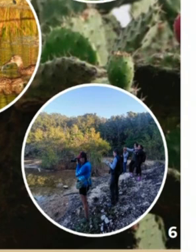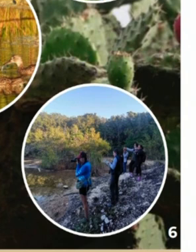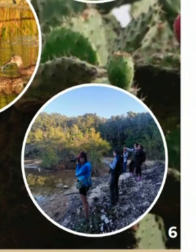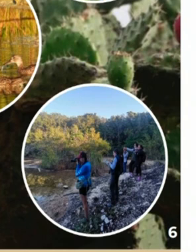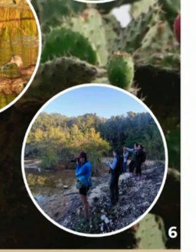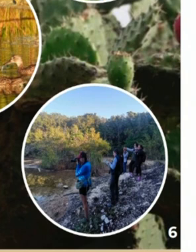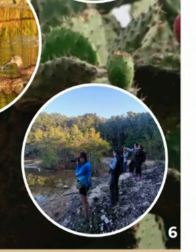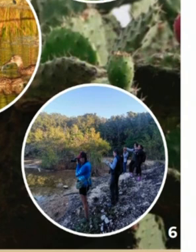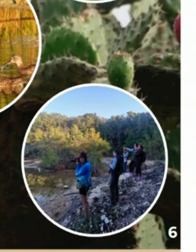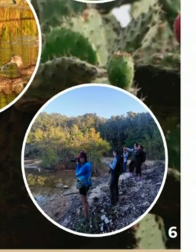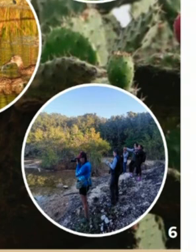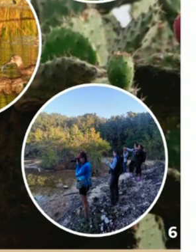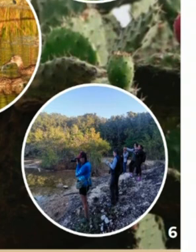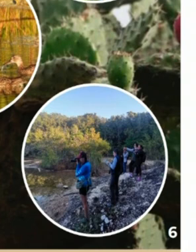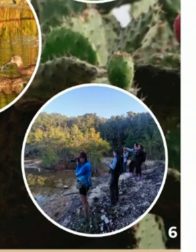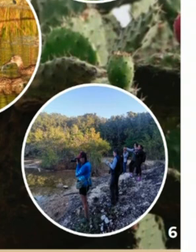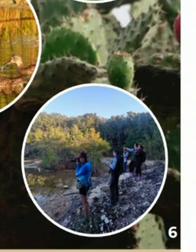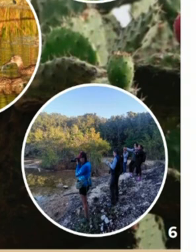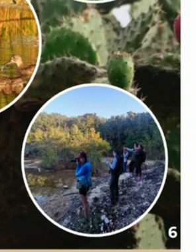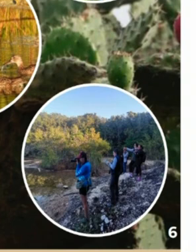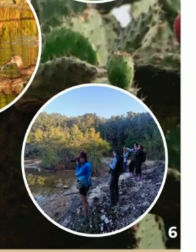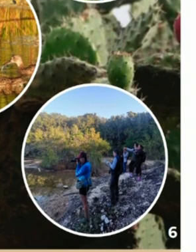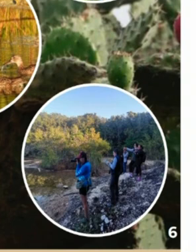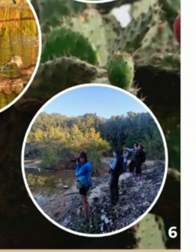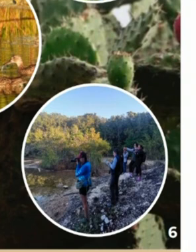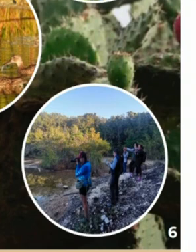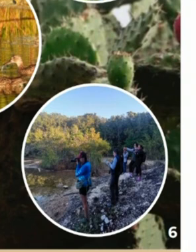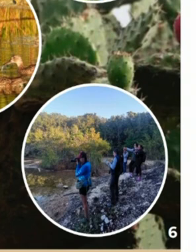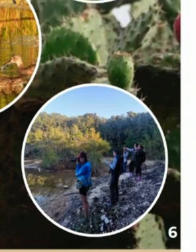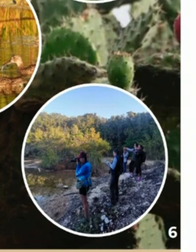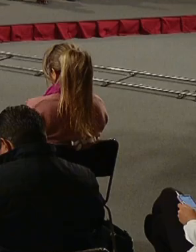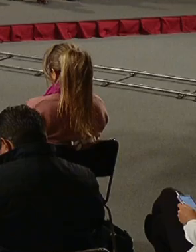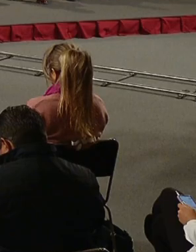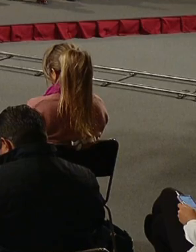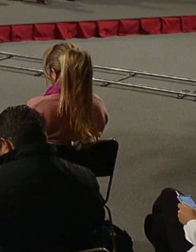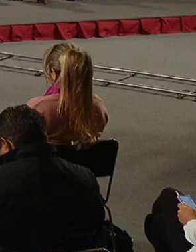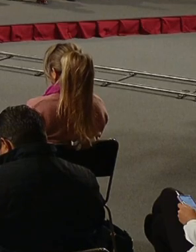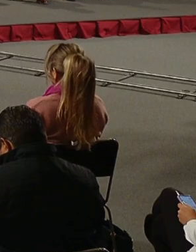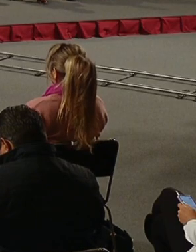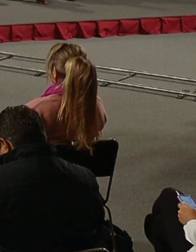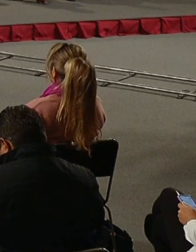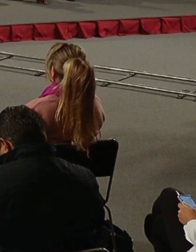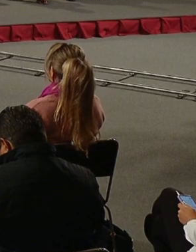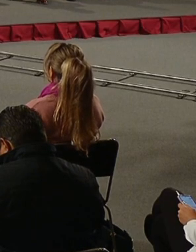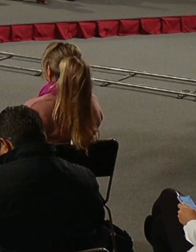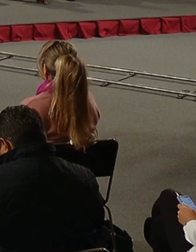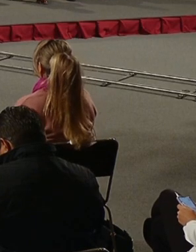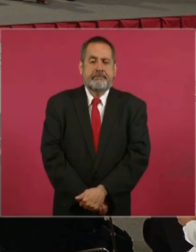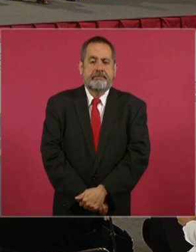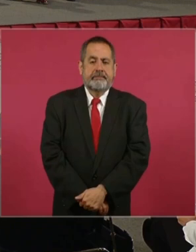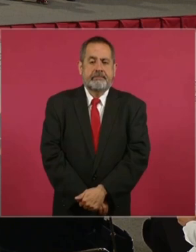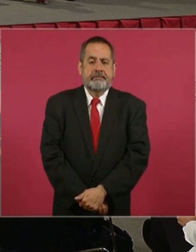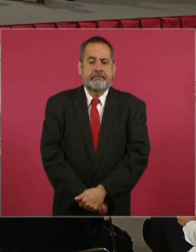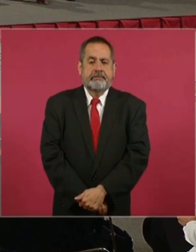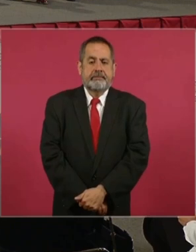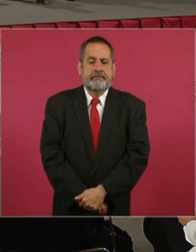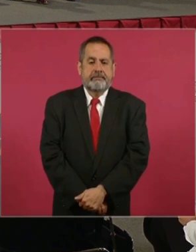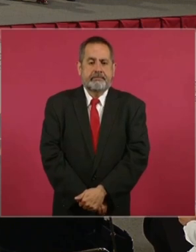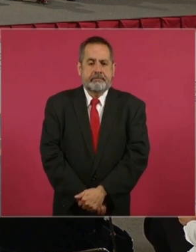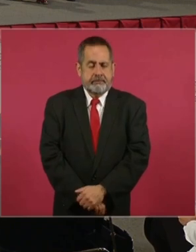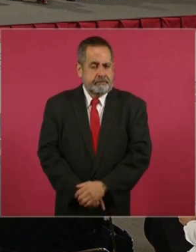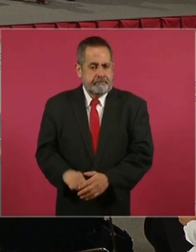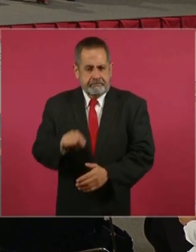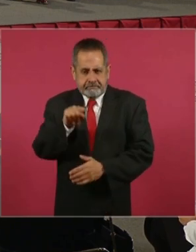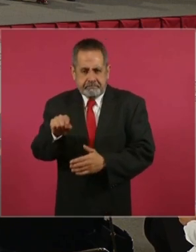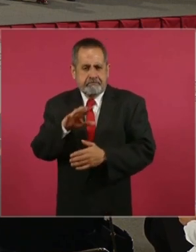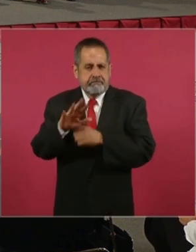dunas costeras, bosques, selvas tropicales y conservan la fauna, representada como